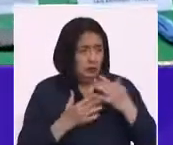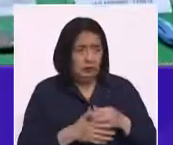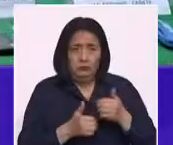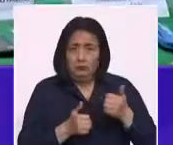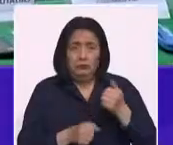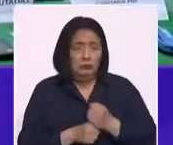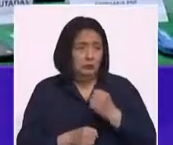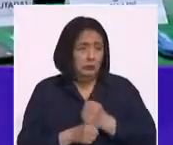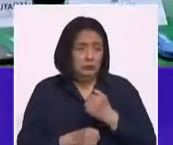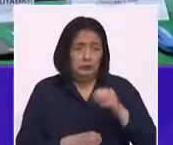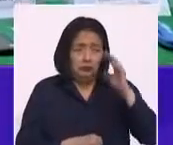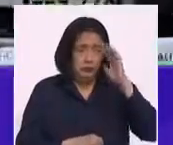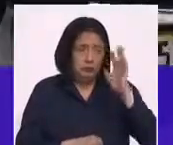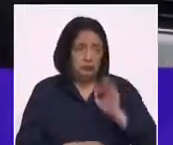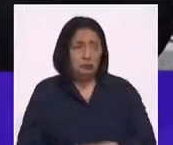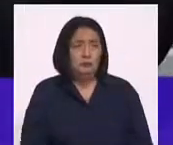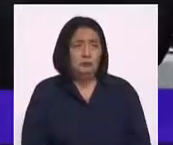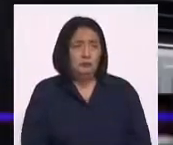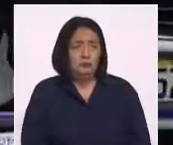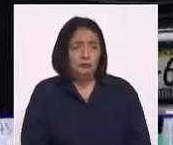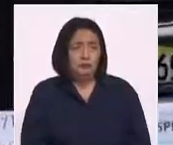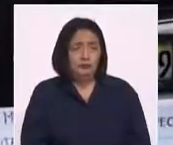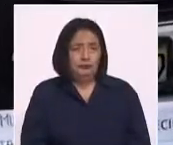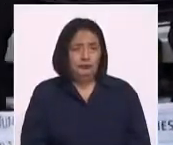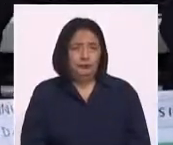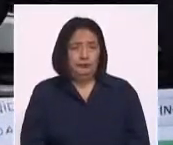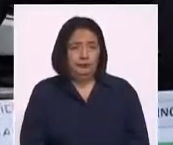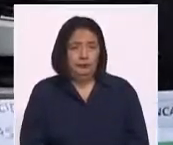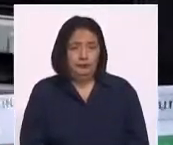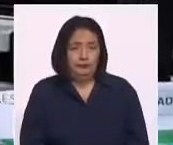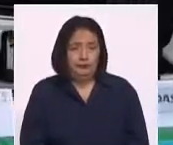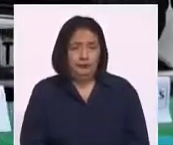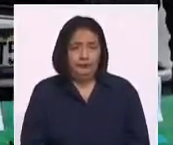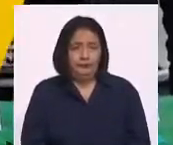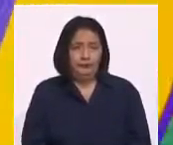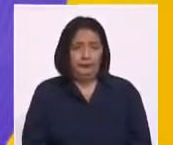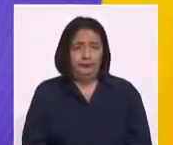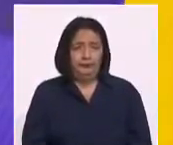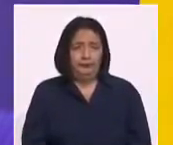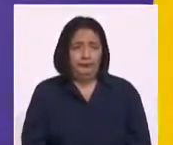accionar de la policía. En segundo.